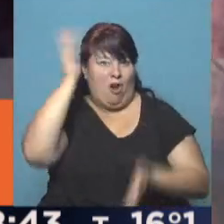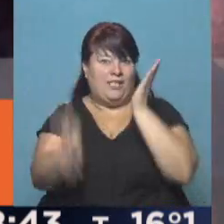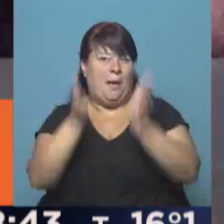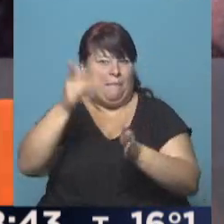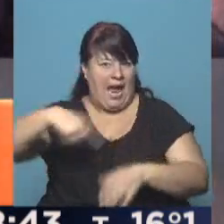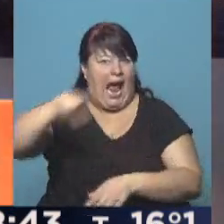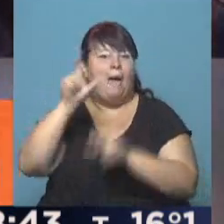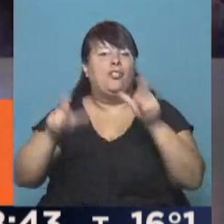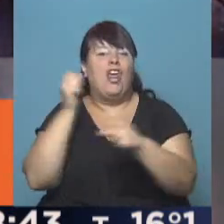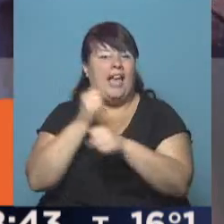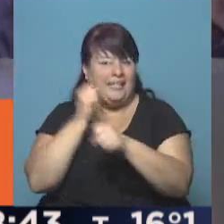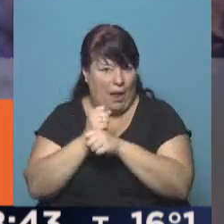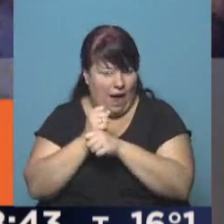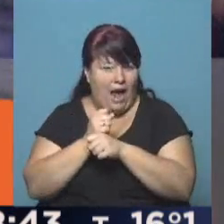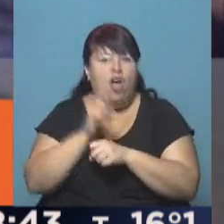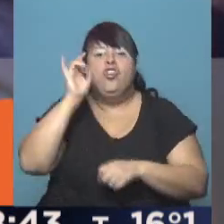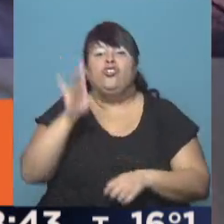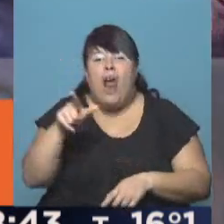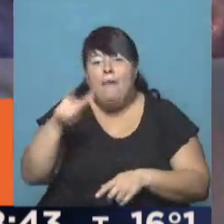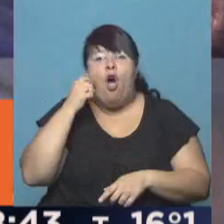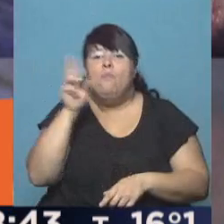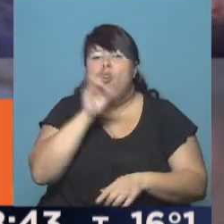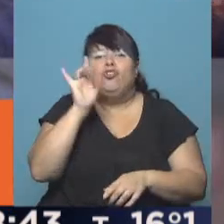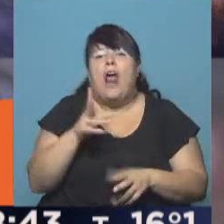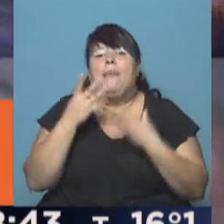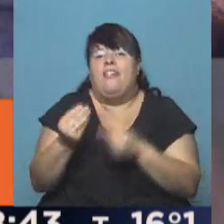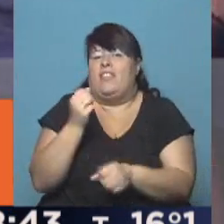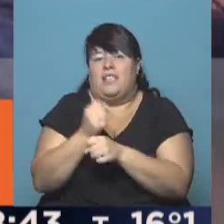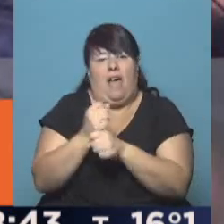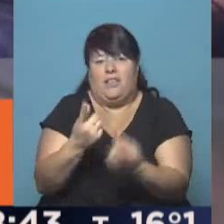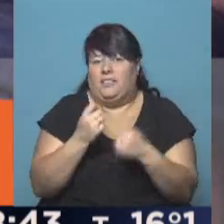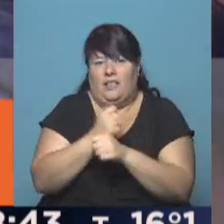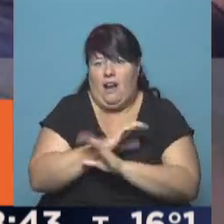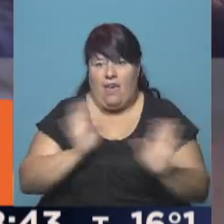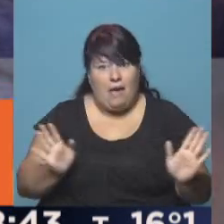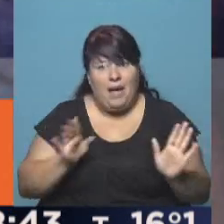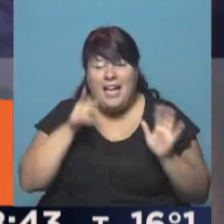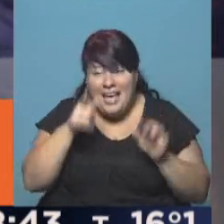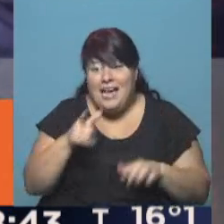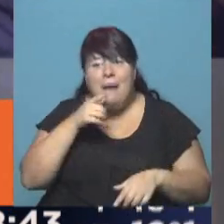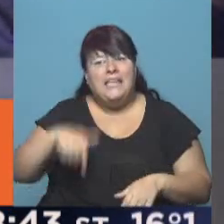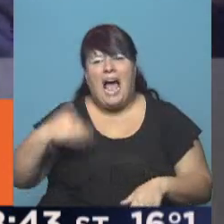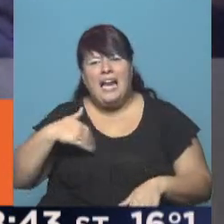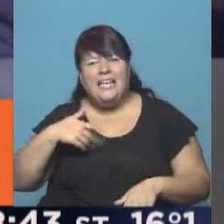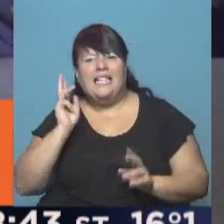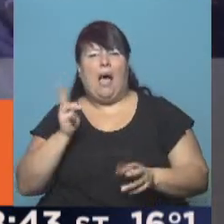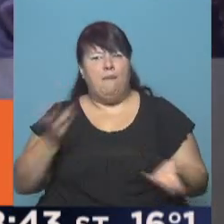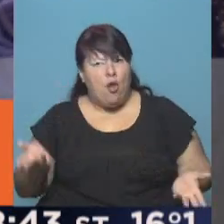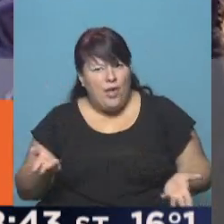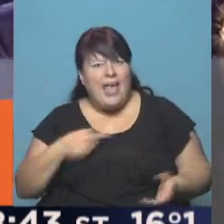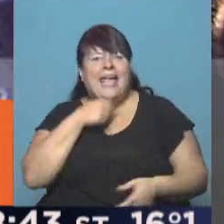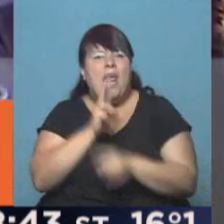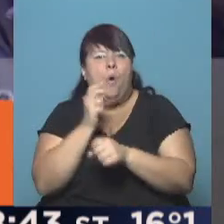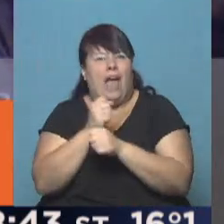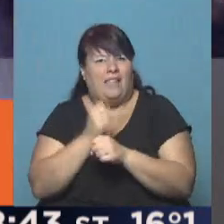insisto trabajadora que sólo están trabajadores que sólo están defendiendo su puesto de trabajo eso es parece que en argentina es un delito querer